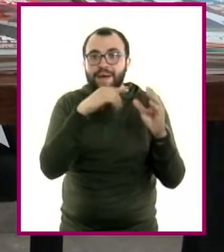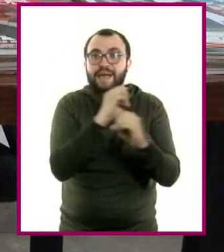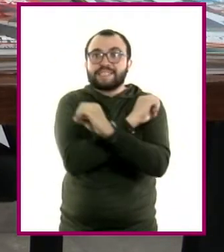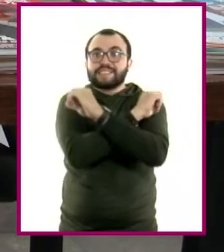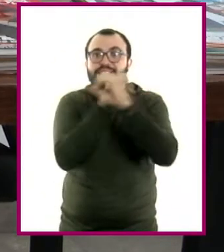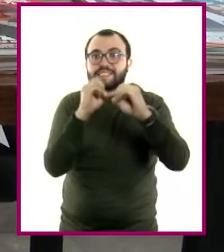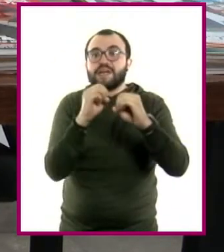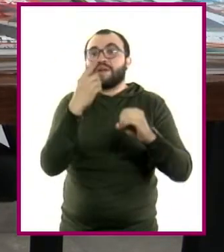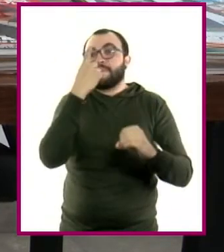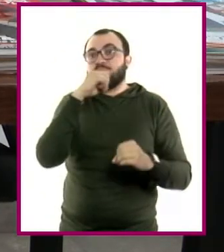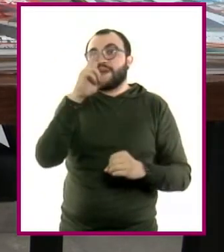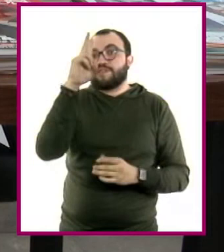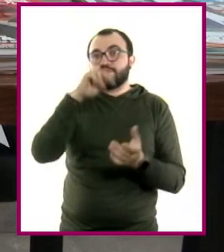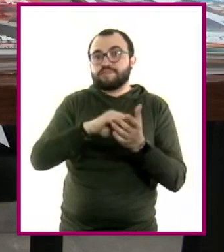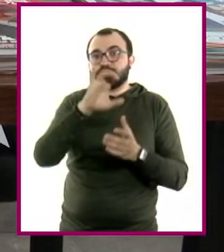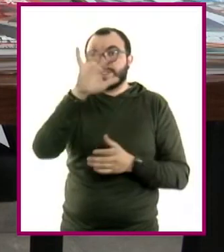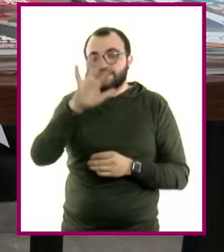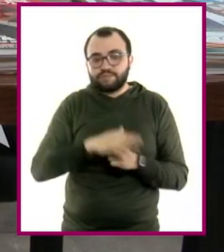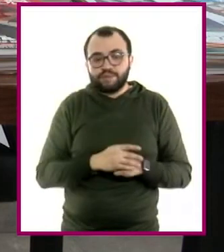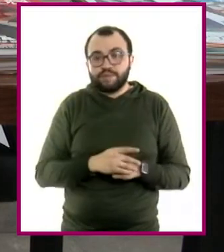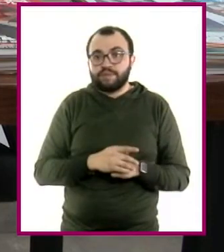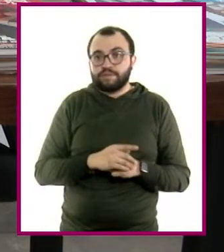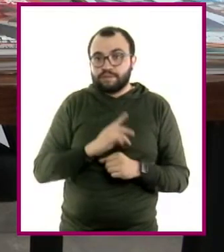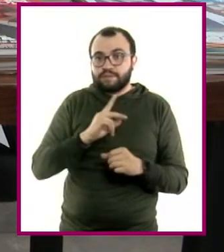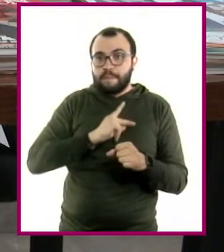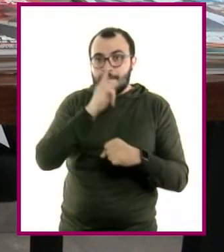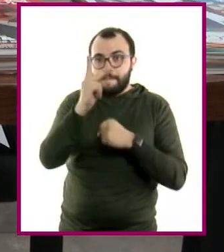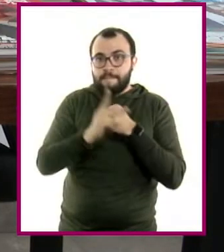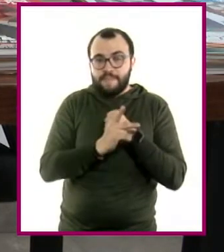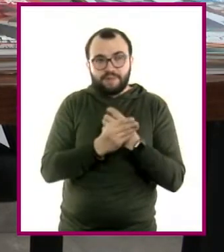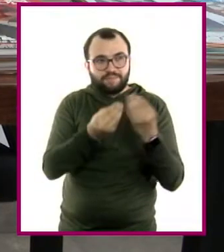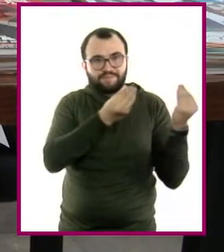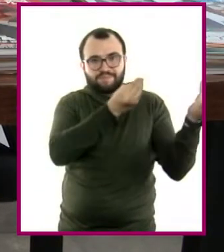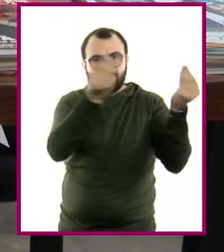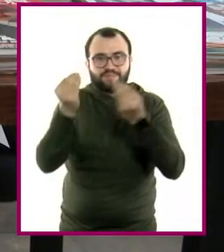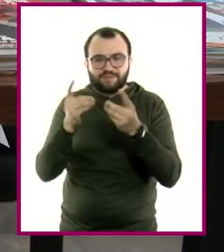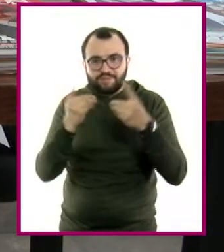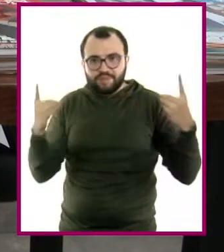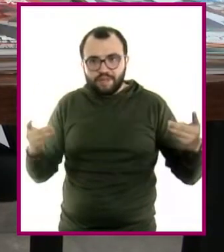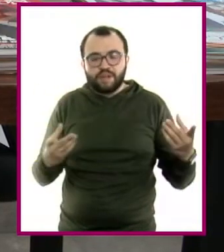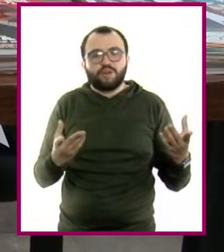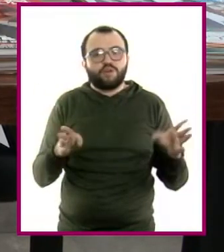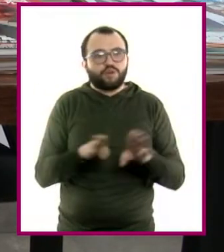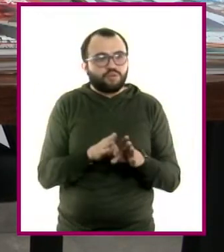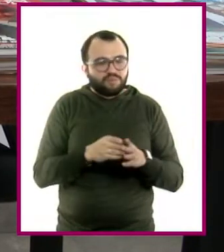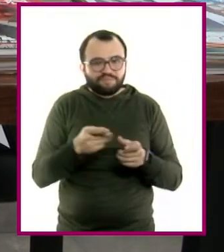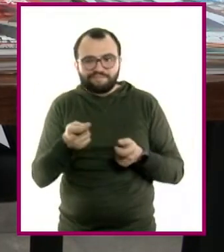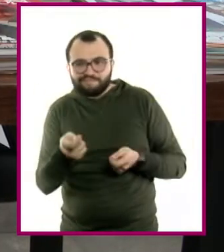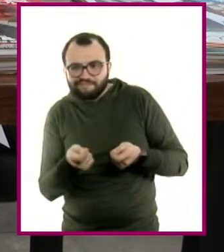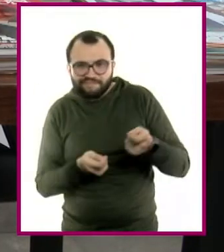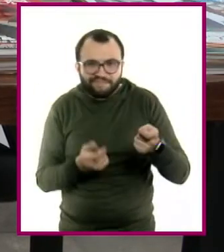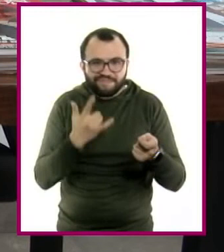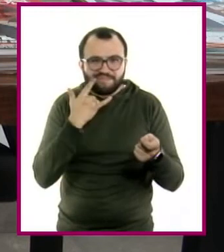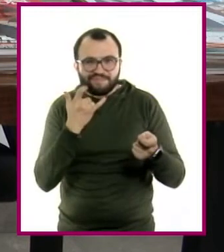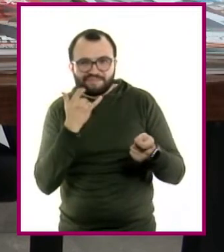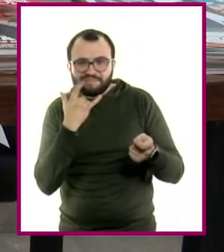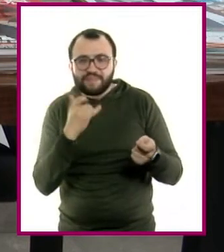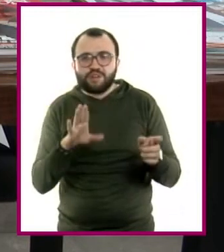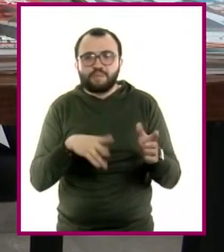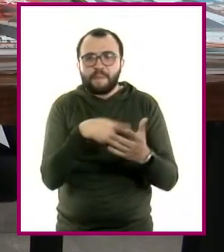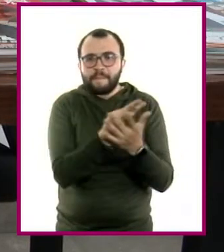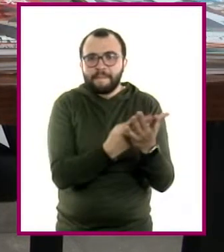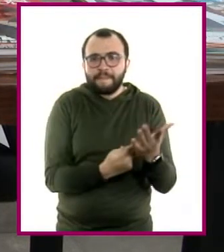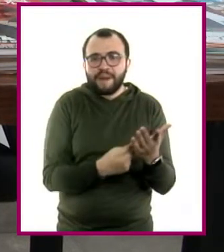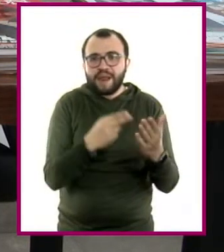netas para 2050. Muchos países en desarrollo han comenzado un proceso de formulación y ejecución de planes nacionales